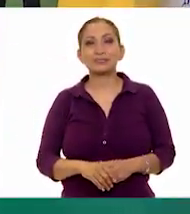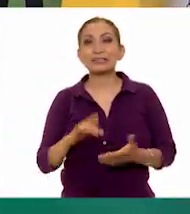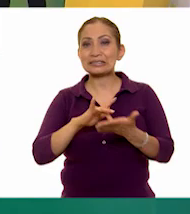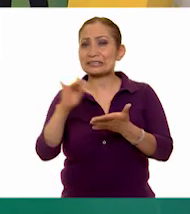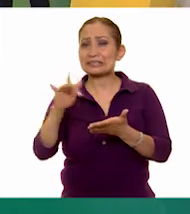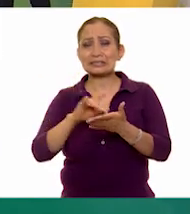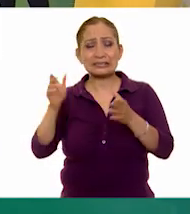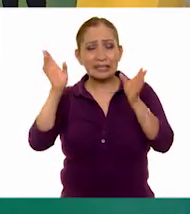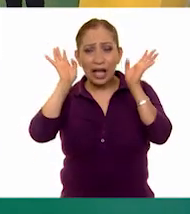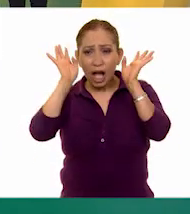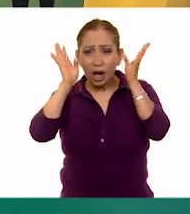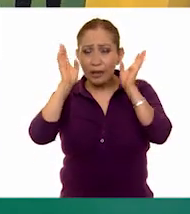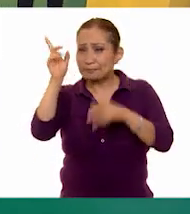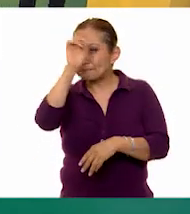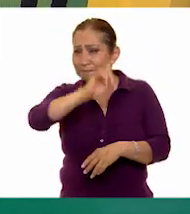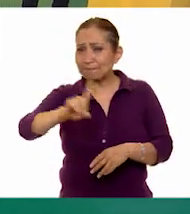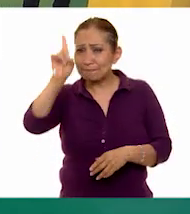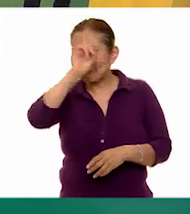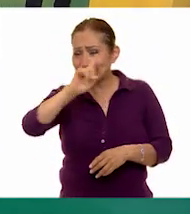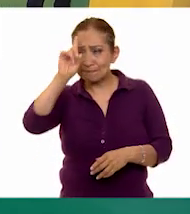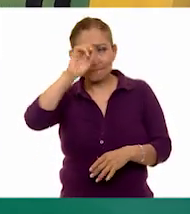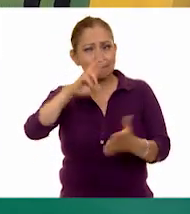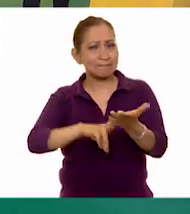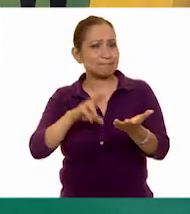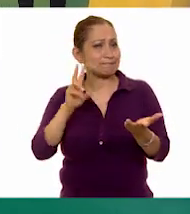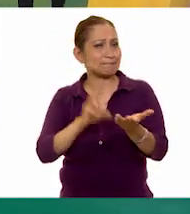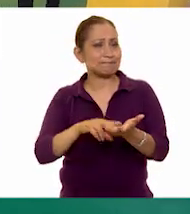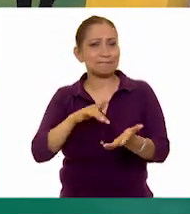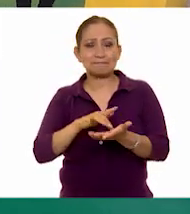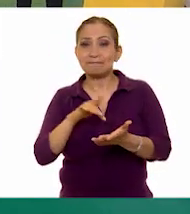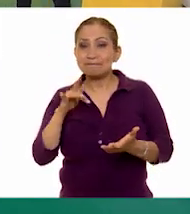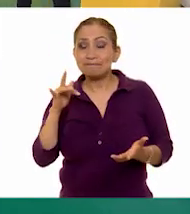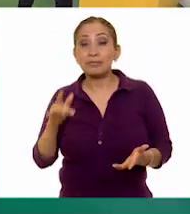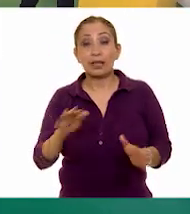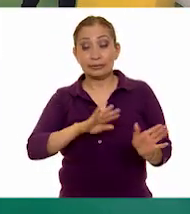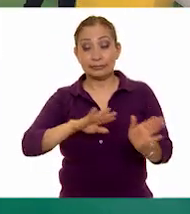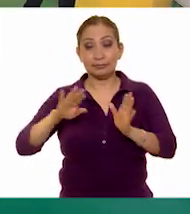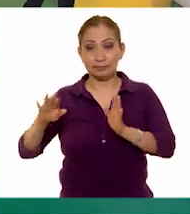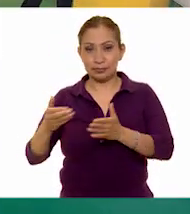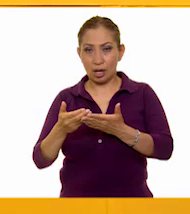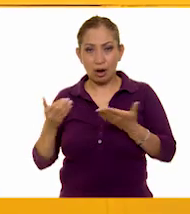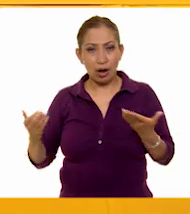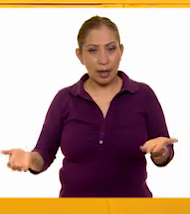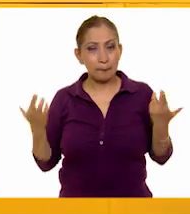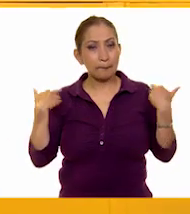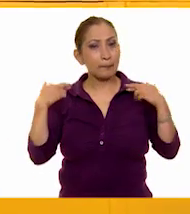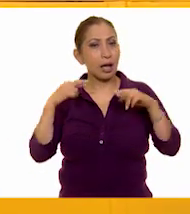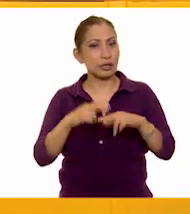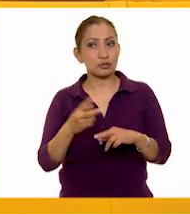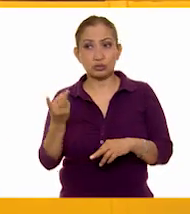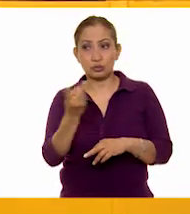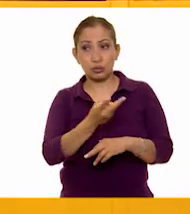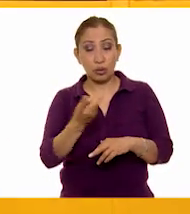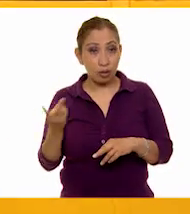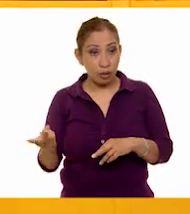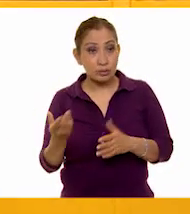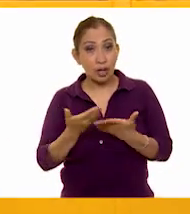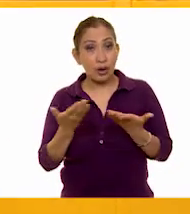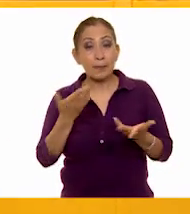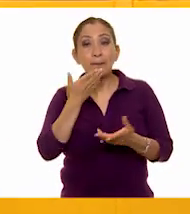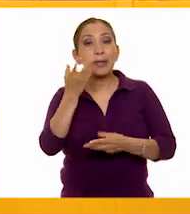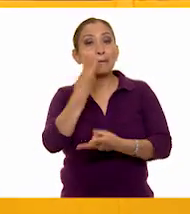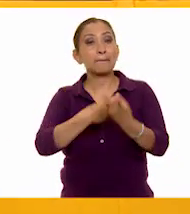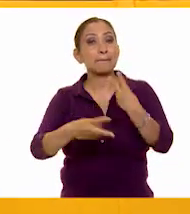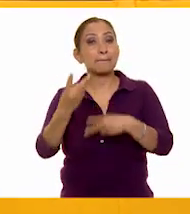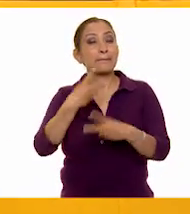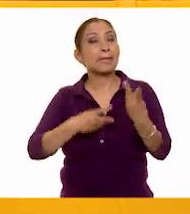Gracias a Jolisto por tus valiosas recomendaciones. Muchísimas gracias. Bueno, ahora sí, maestra, maestro, ¿qué les parece si le damos la